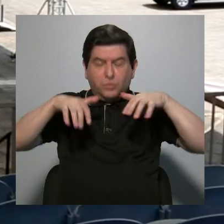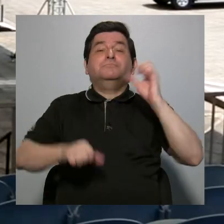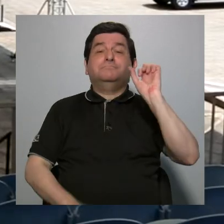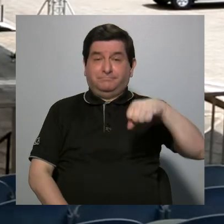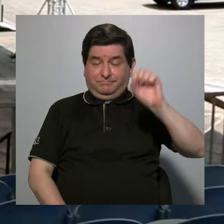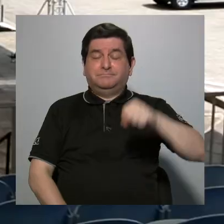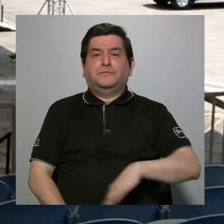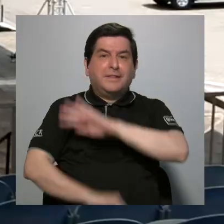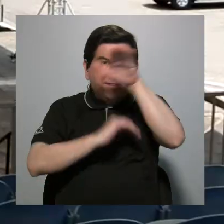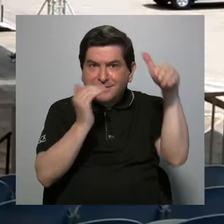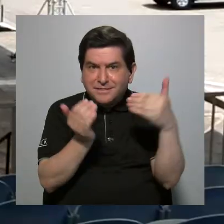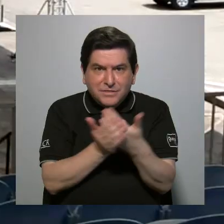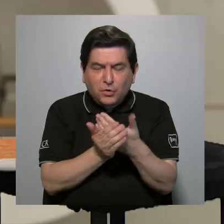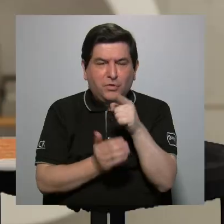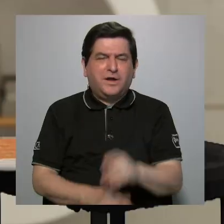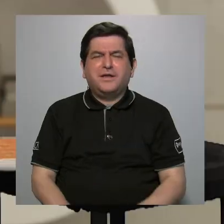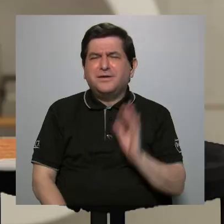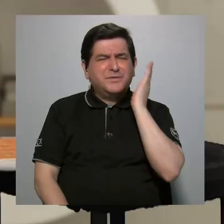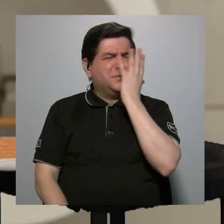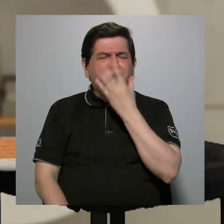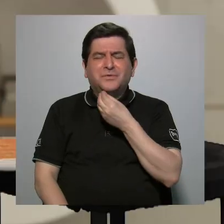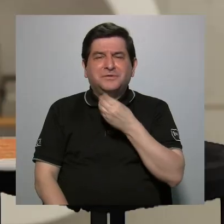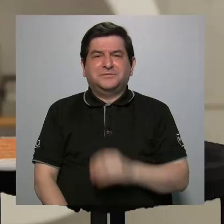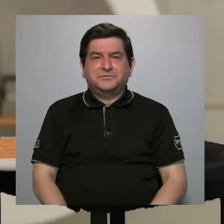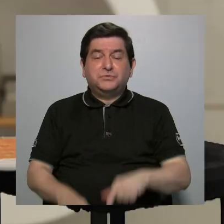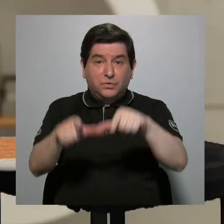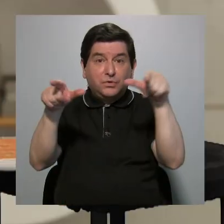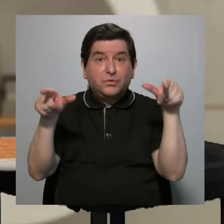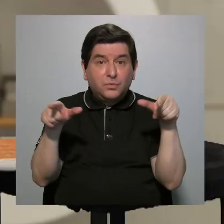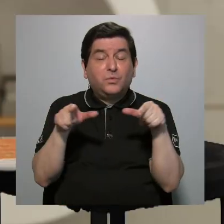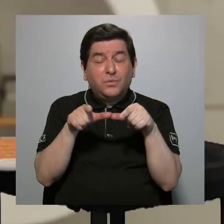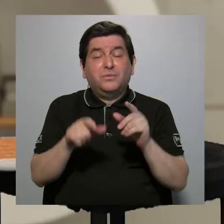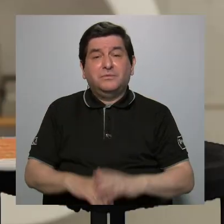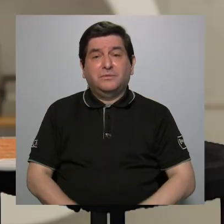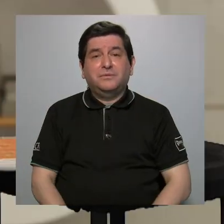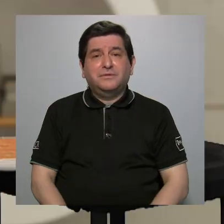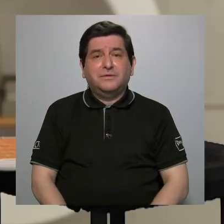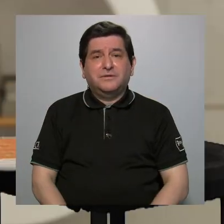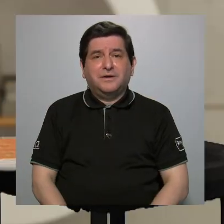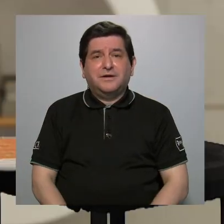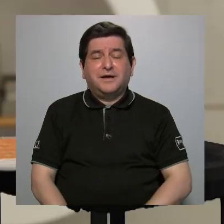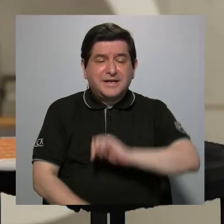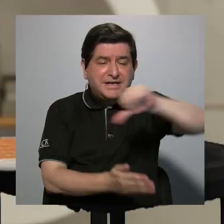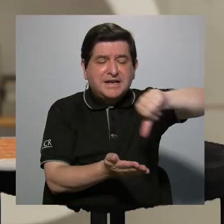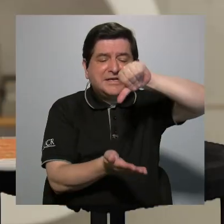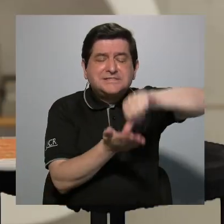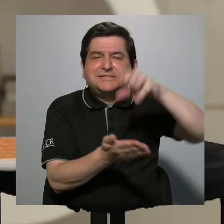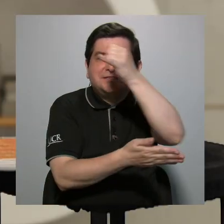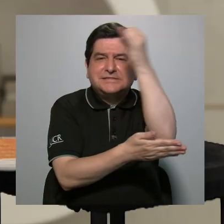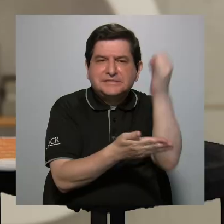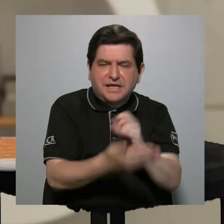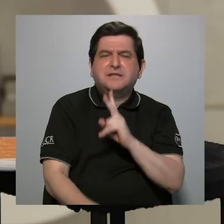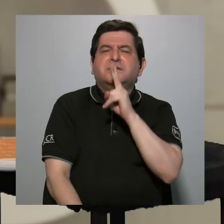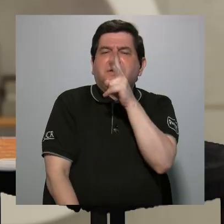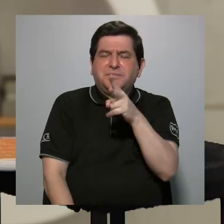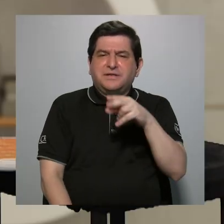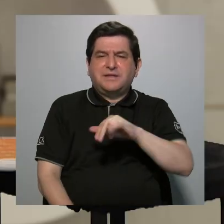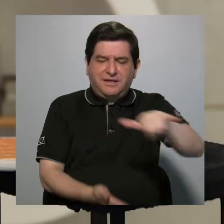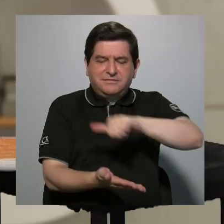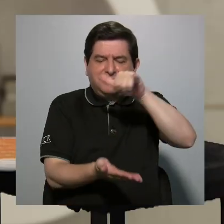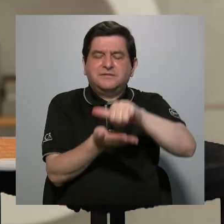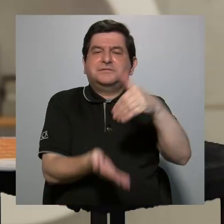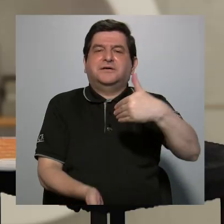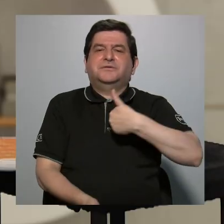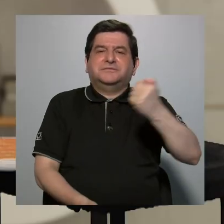Anfiteatro, de todo. Precioso, sí. Es un lugar, un centro de las artes realmente. Correcto. Aquí en San